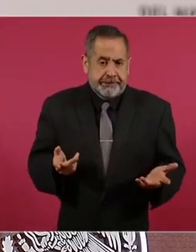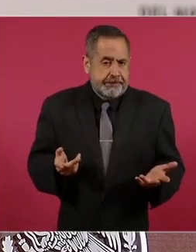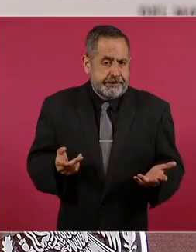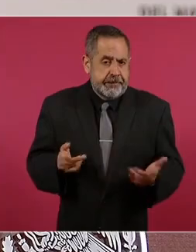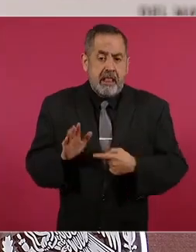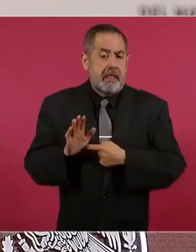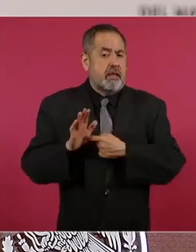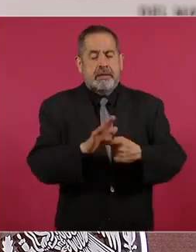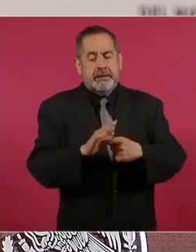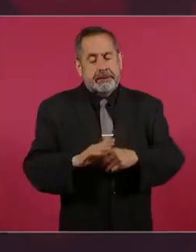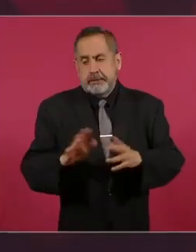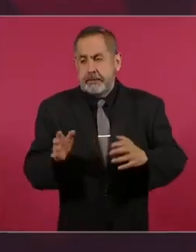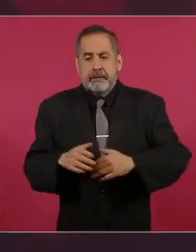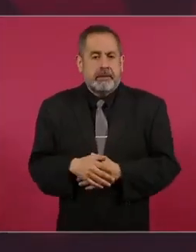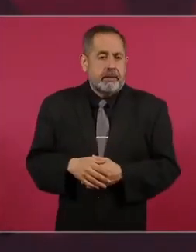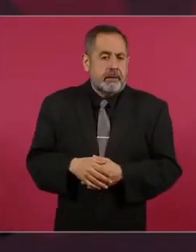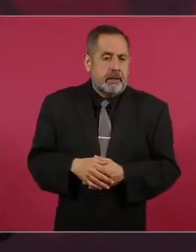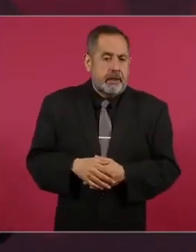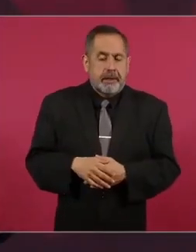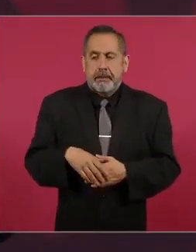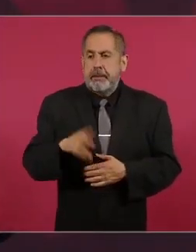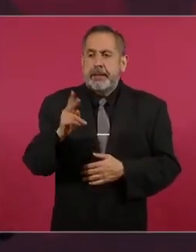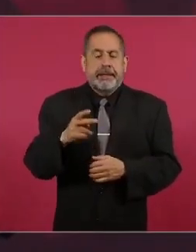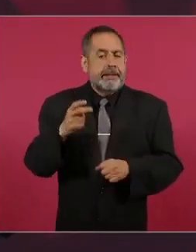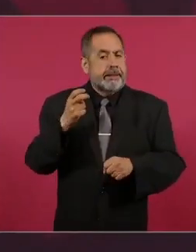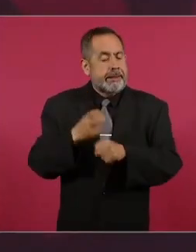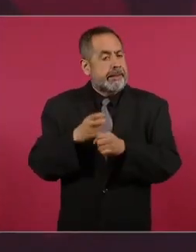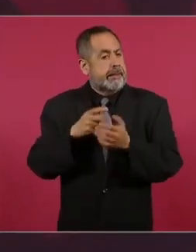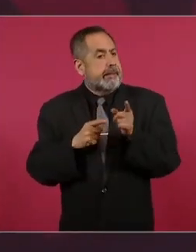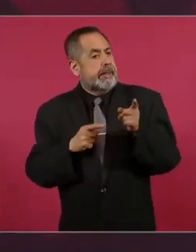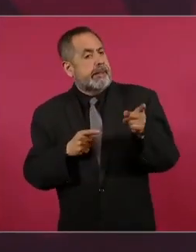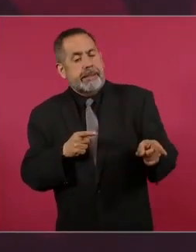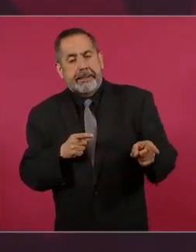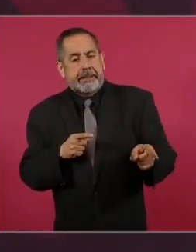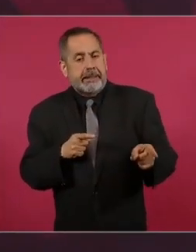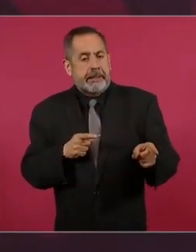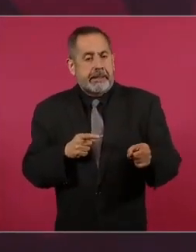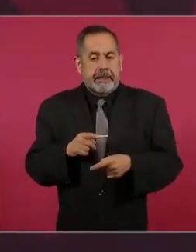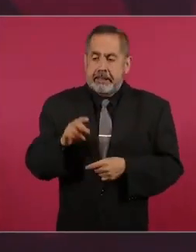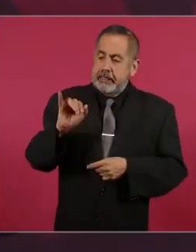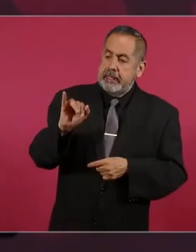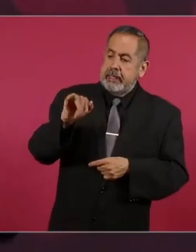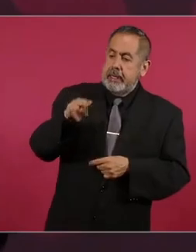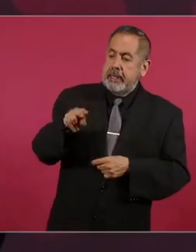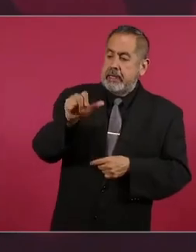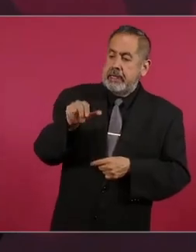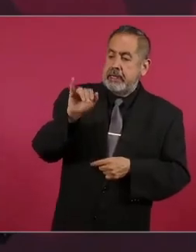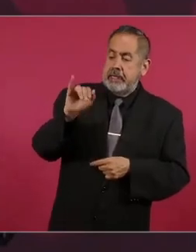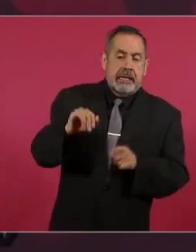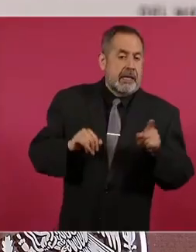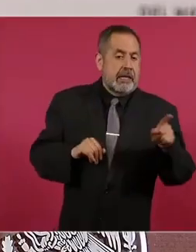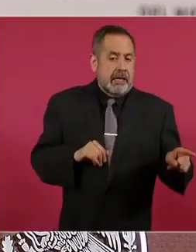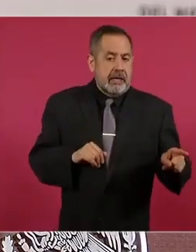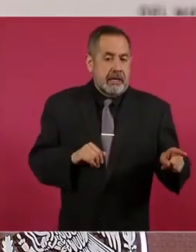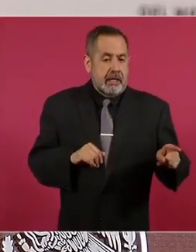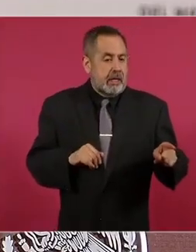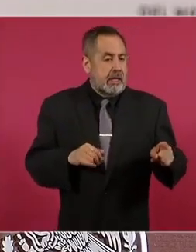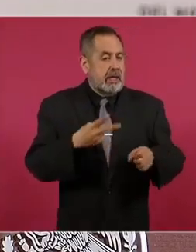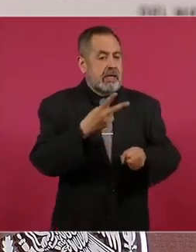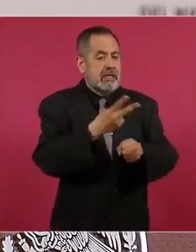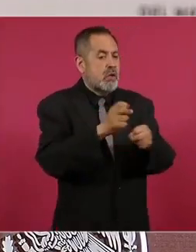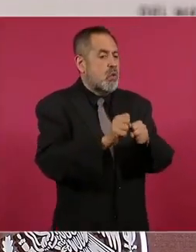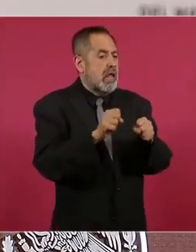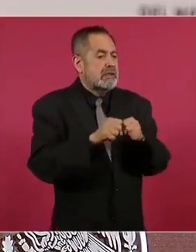hacer eso, pero parece ser que en el Instituto de la Transparencia y en la segunda sala,